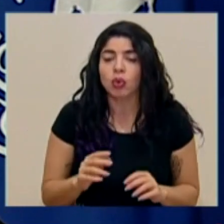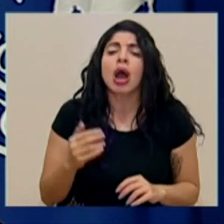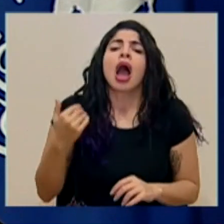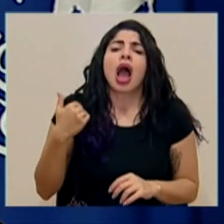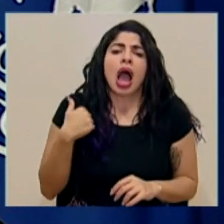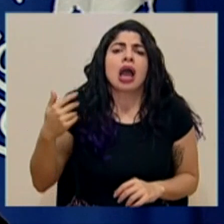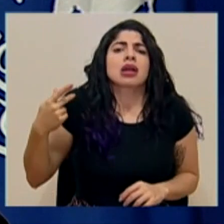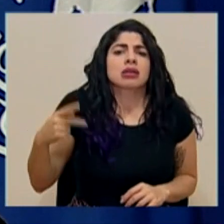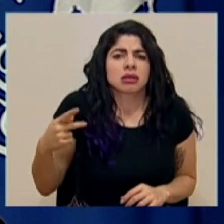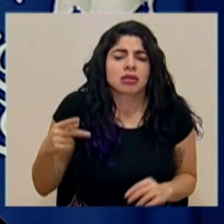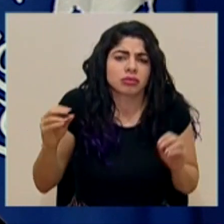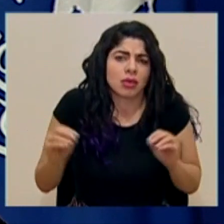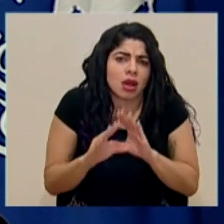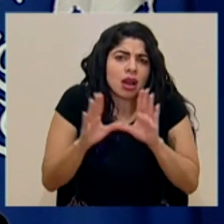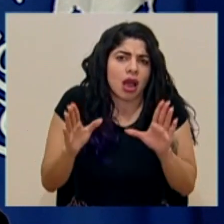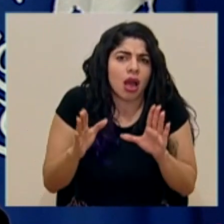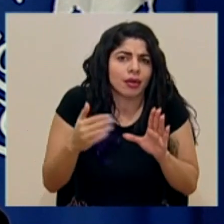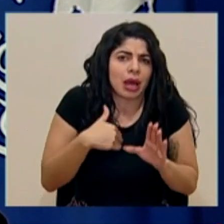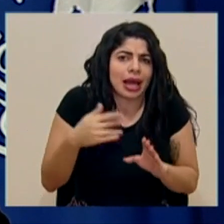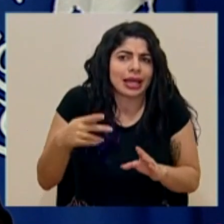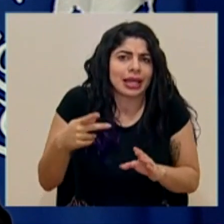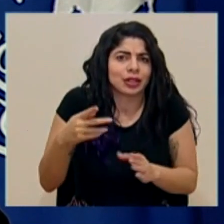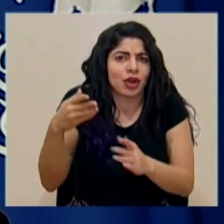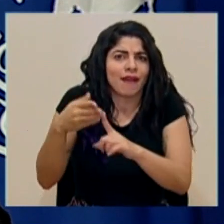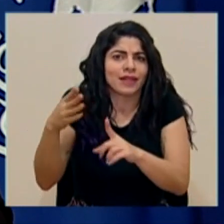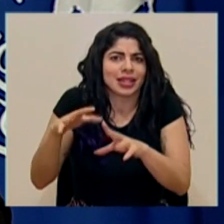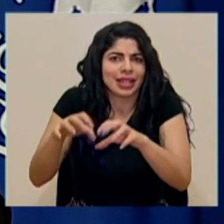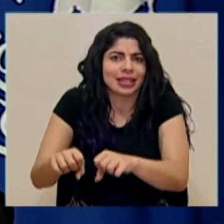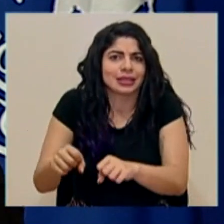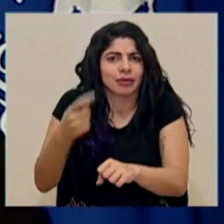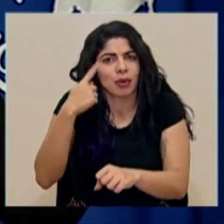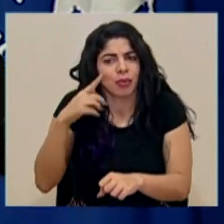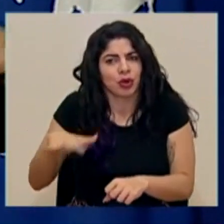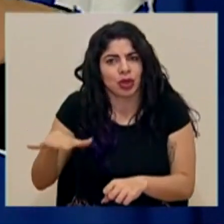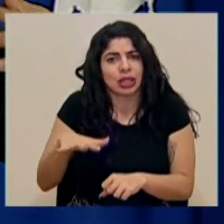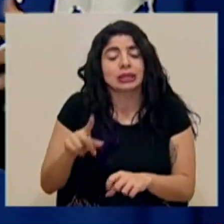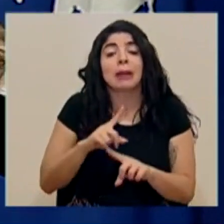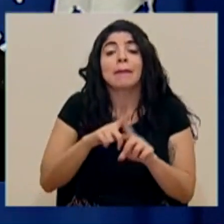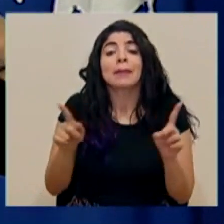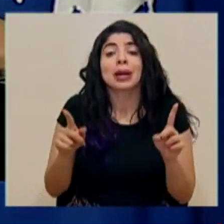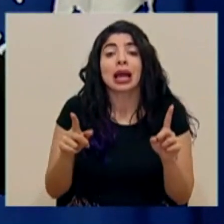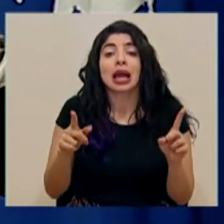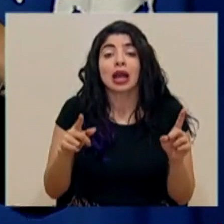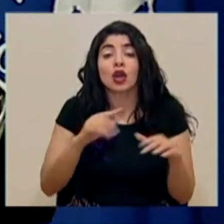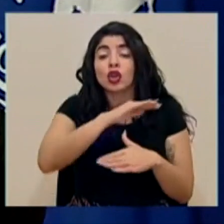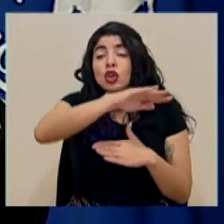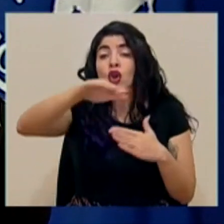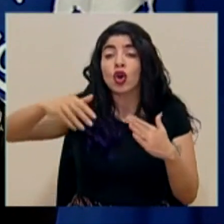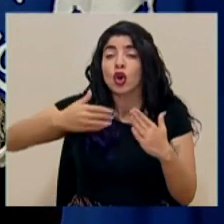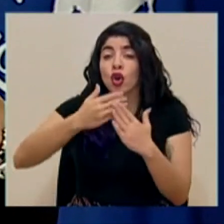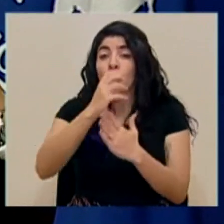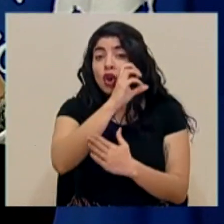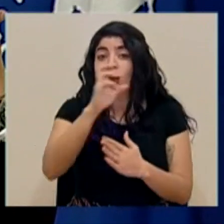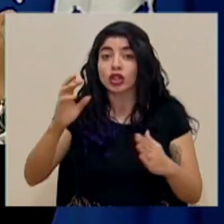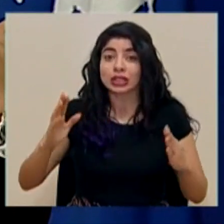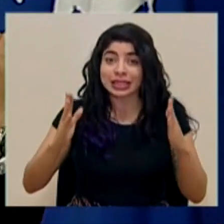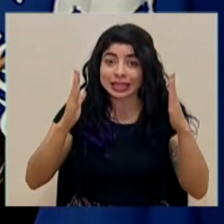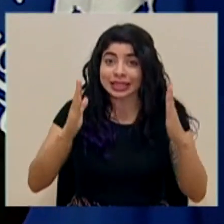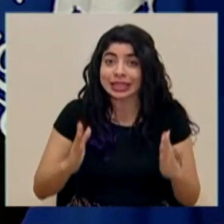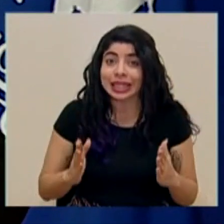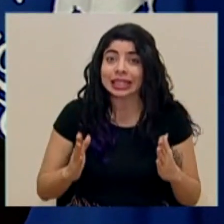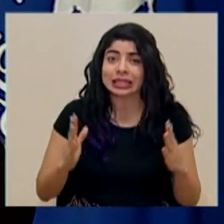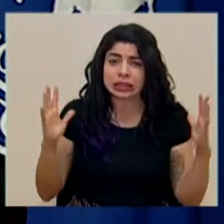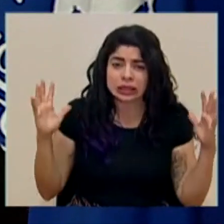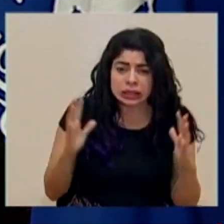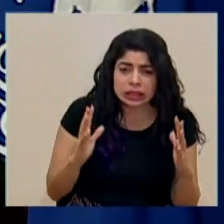riesgo sin duda latente que existía, pero me parece que con el concurso de todos los costarricenses en